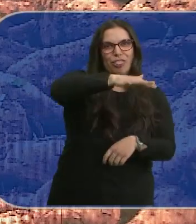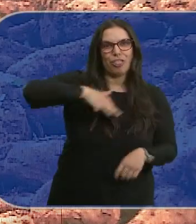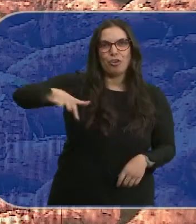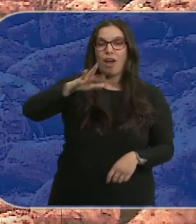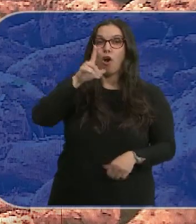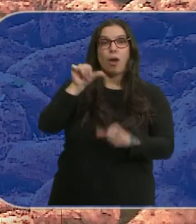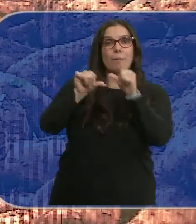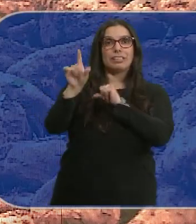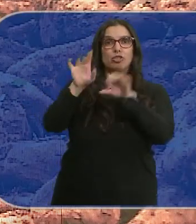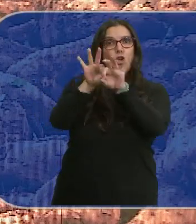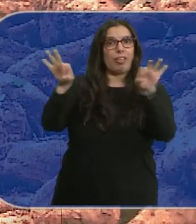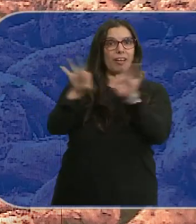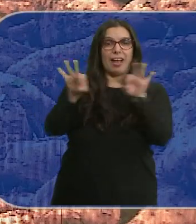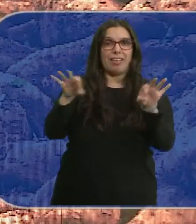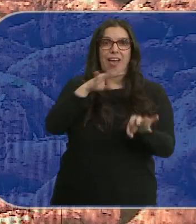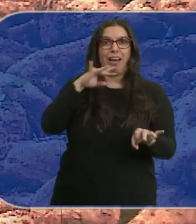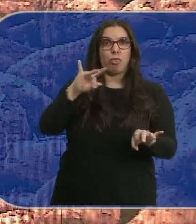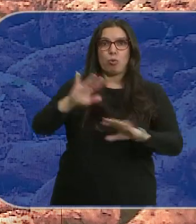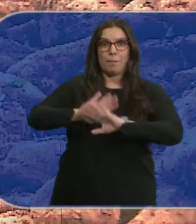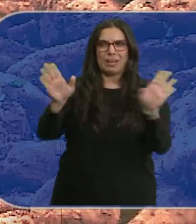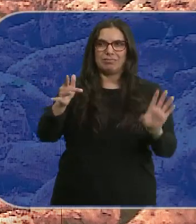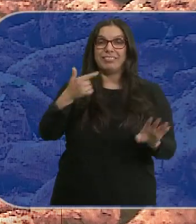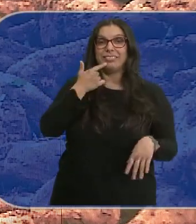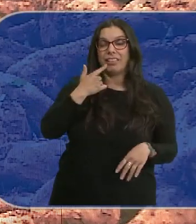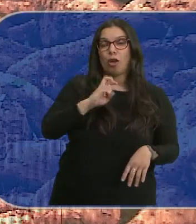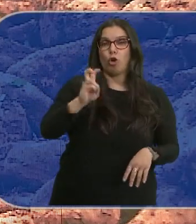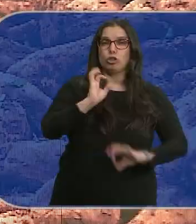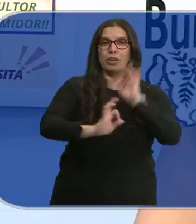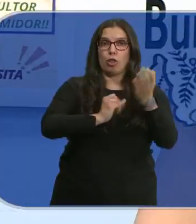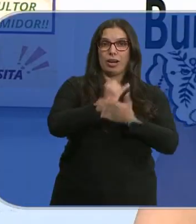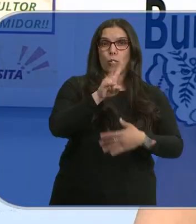refinará caña de azúcar. UCCL denuncia que se les deja abandonados.